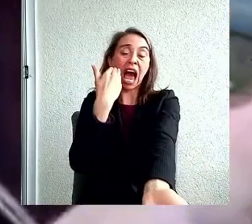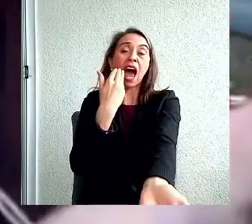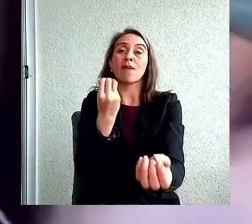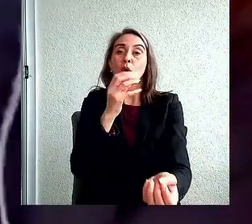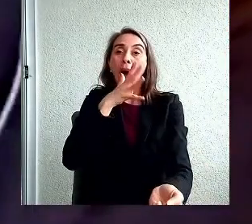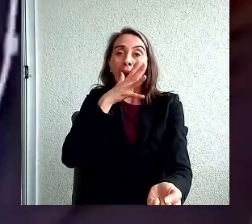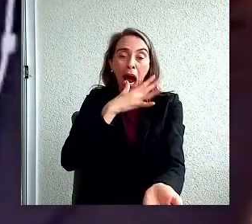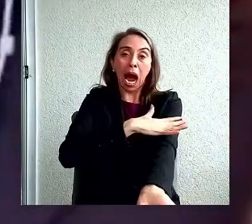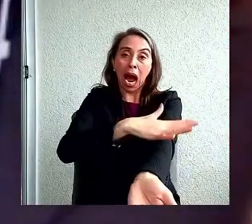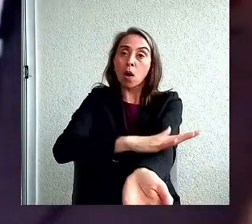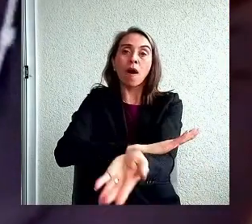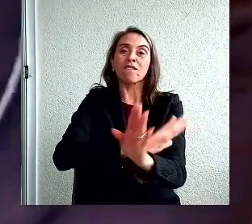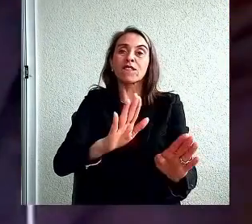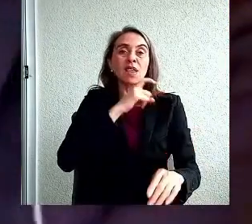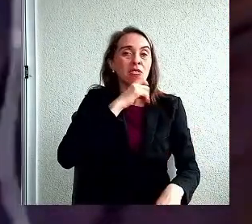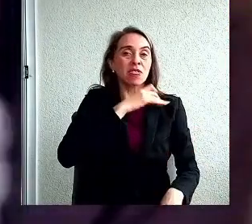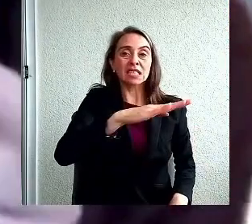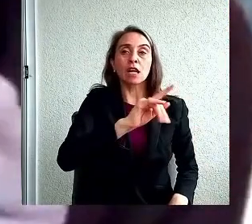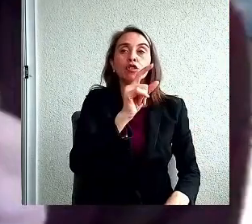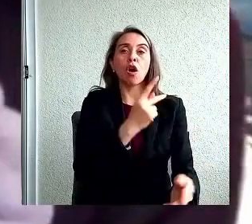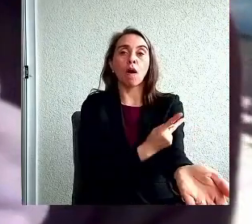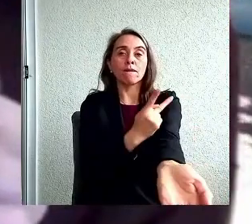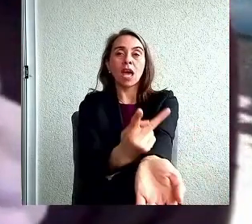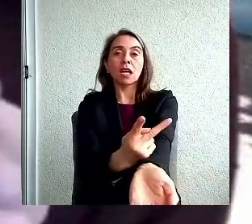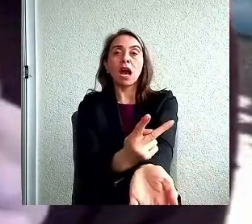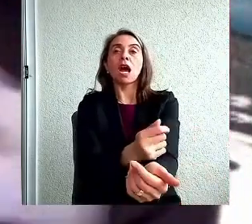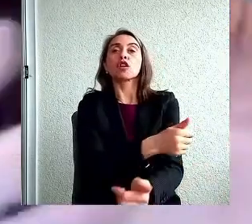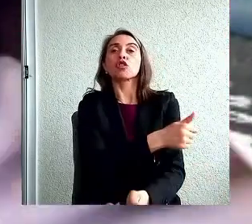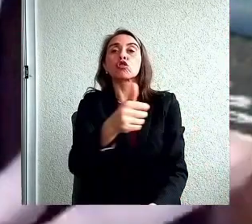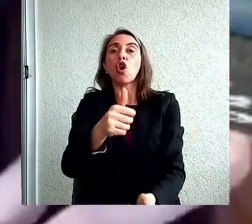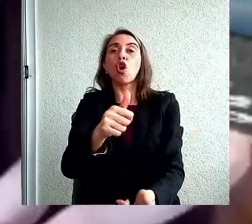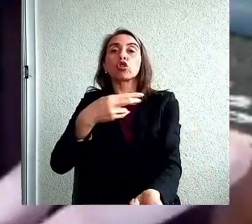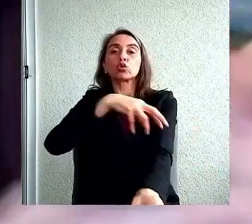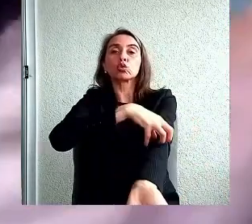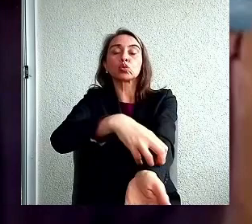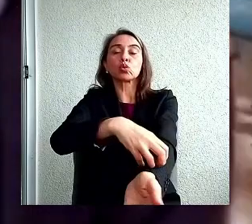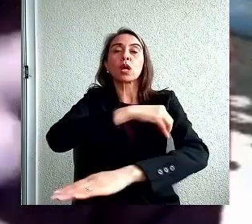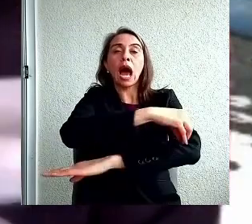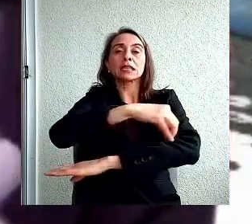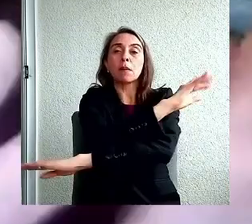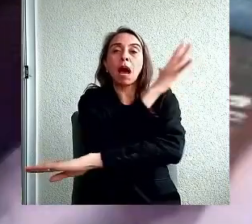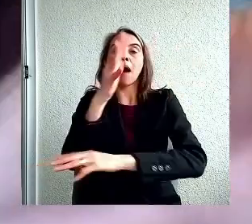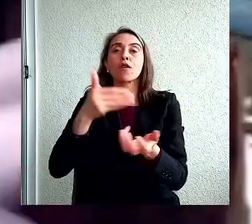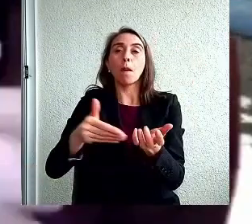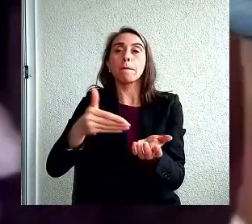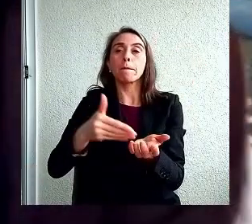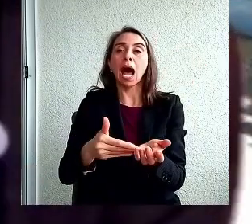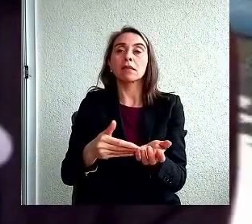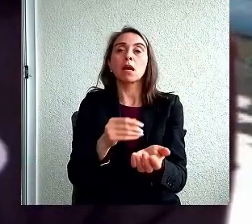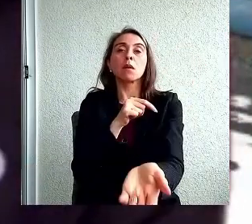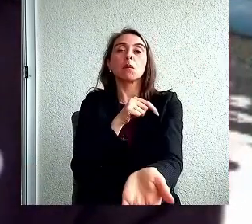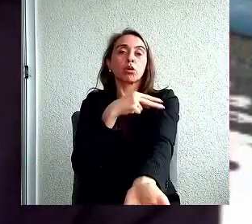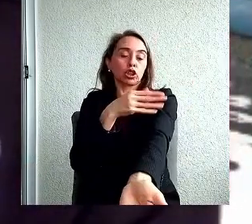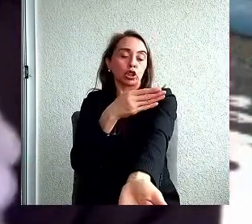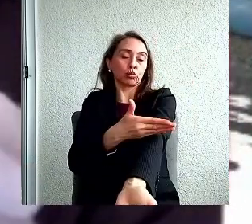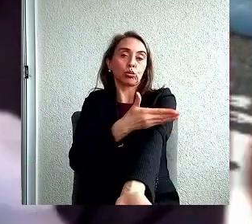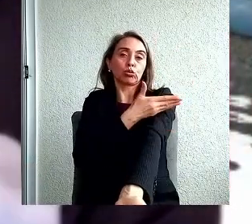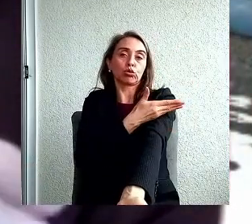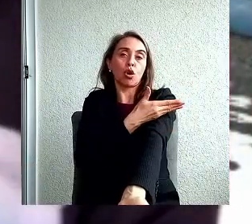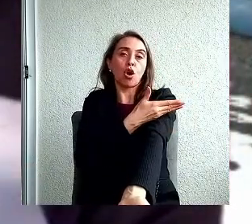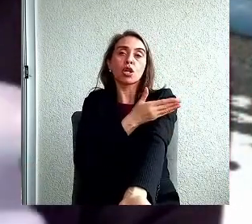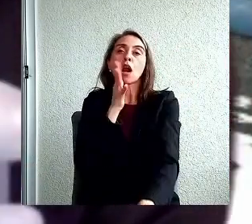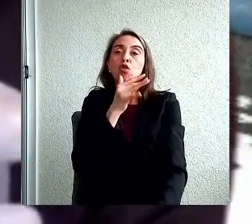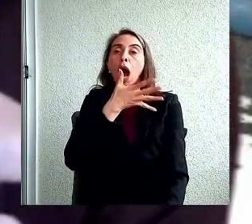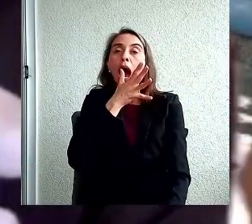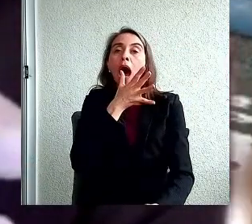la gente a producir paltas al sur, ¿ya? Porque se te está secando el bosque o se está secando la plantación en la zona central. Lo que tendrías que